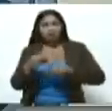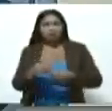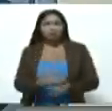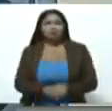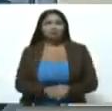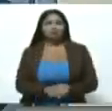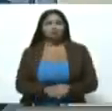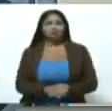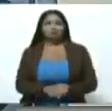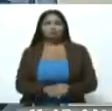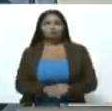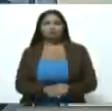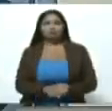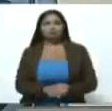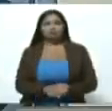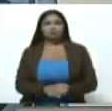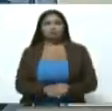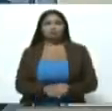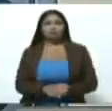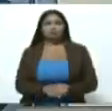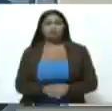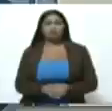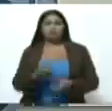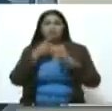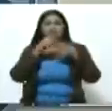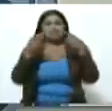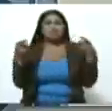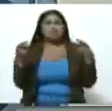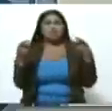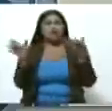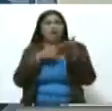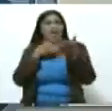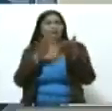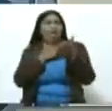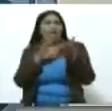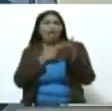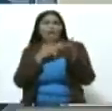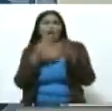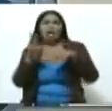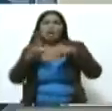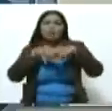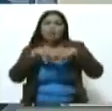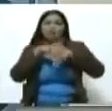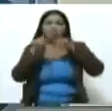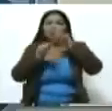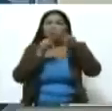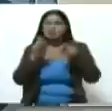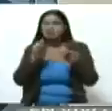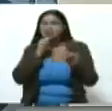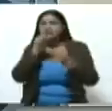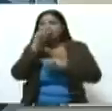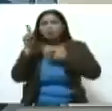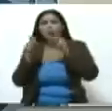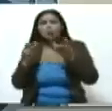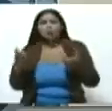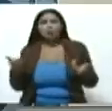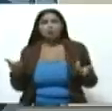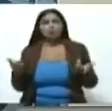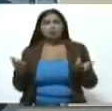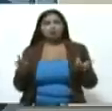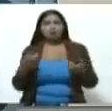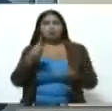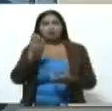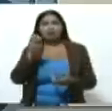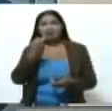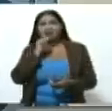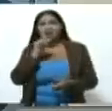hace al hablar genéricamente, no, en redes se pregunta, ¿quién se pregunta? Diga usted, señora Carla Angola, ¿quién